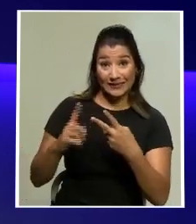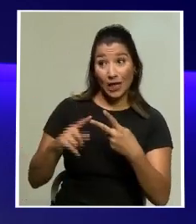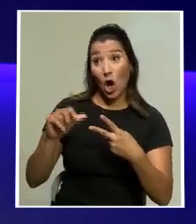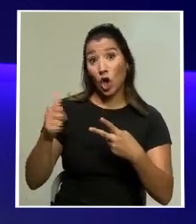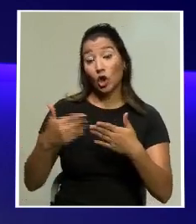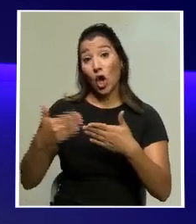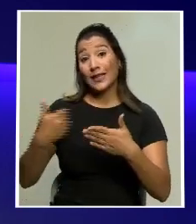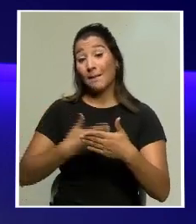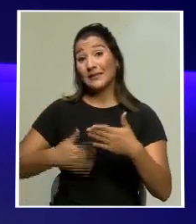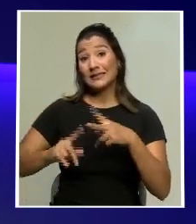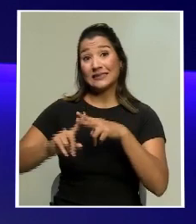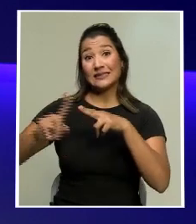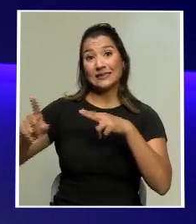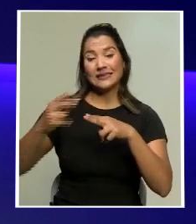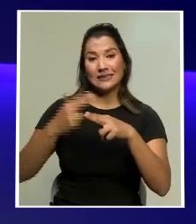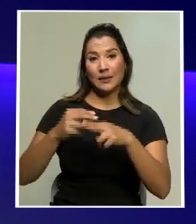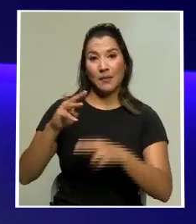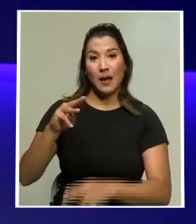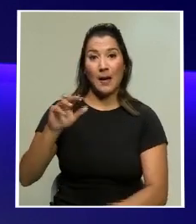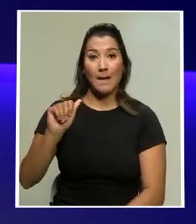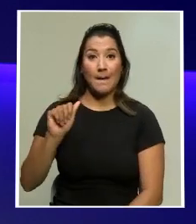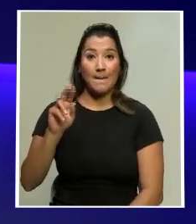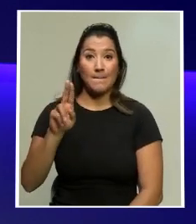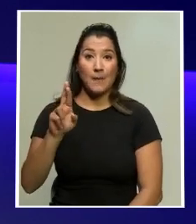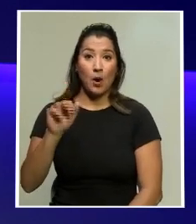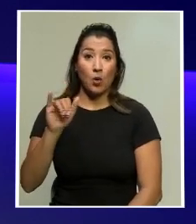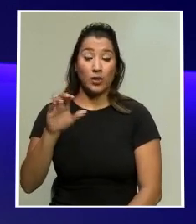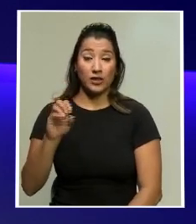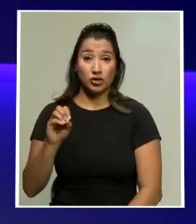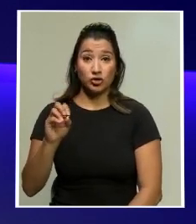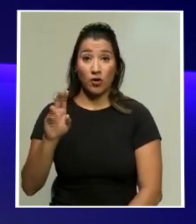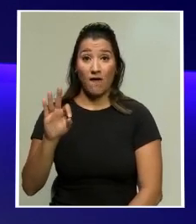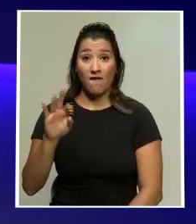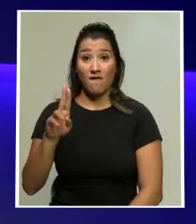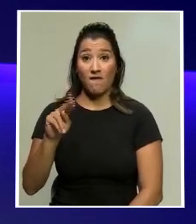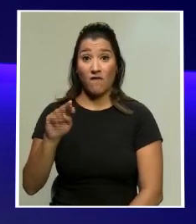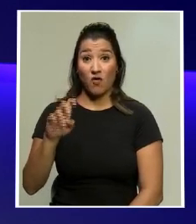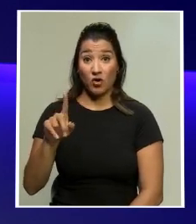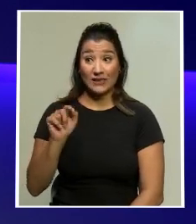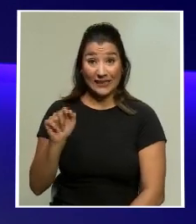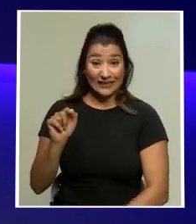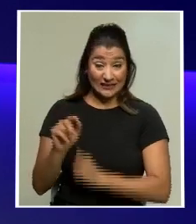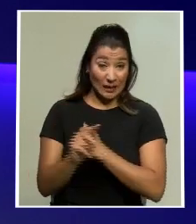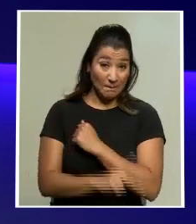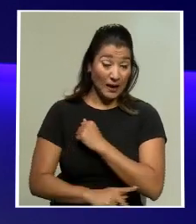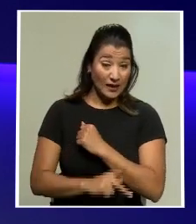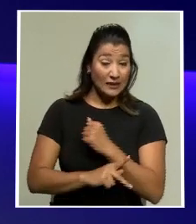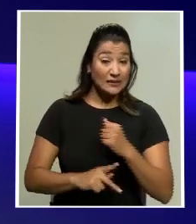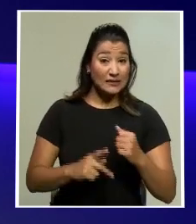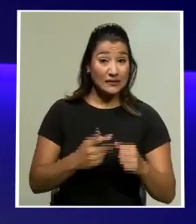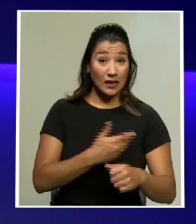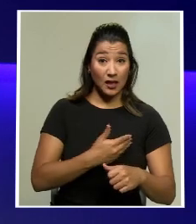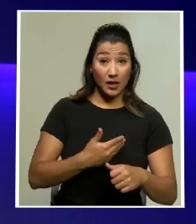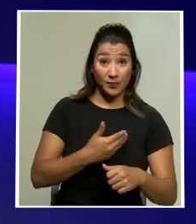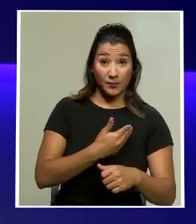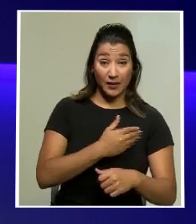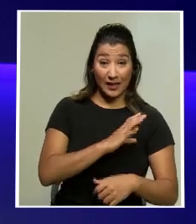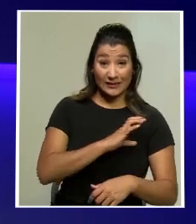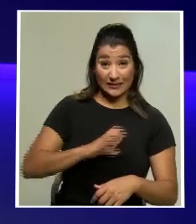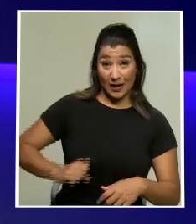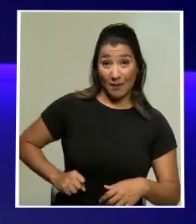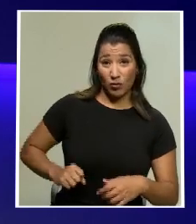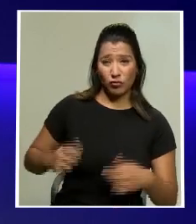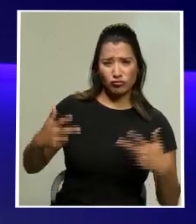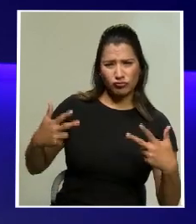fuga, Mauricio Funes. Un país en donde las maras y las pandillas se cobran una cuota altísima